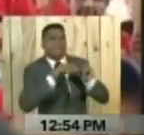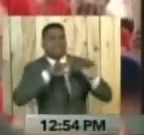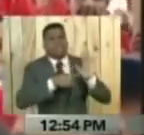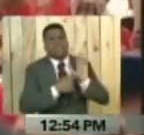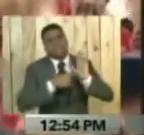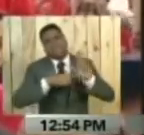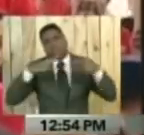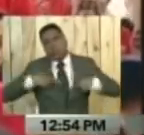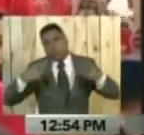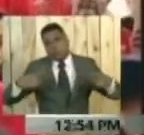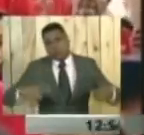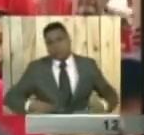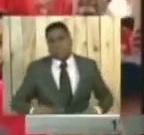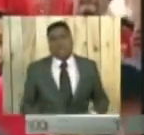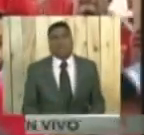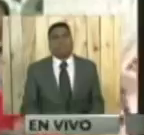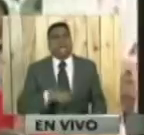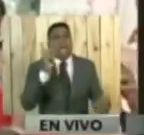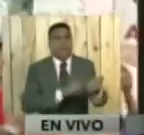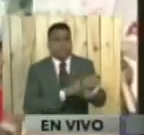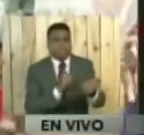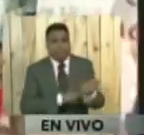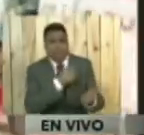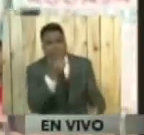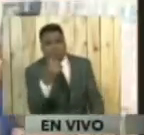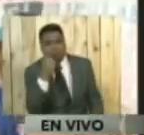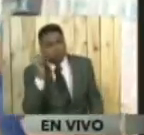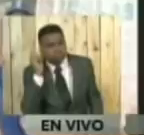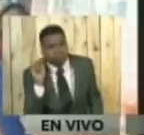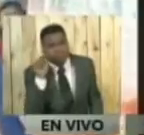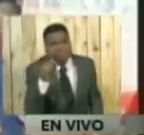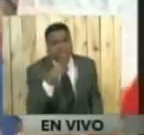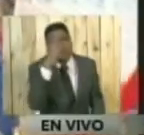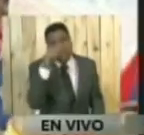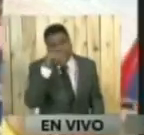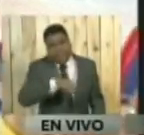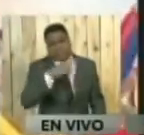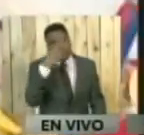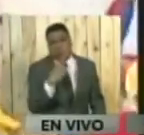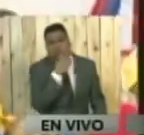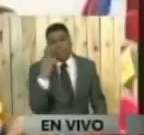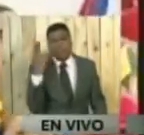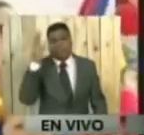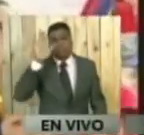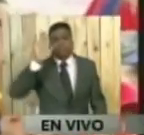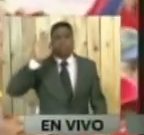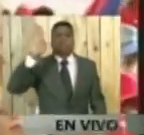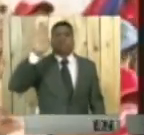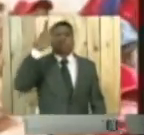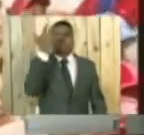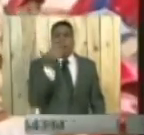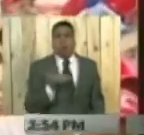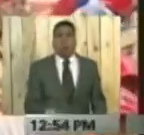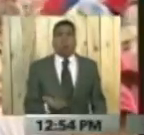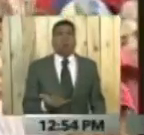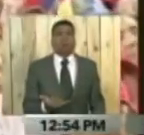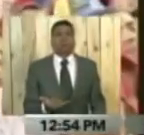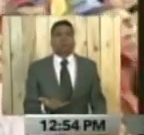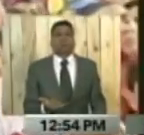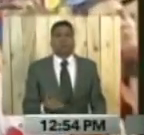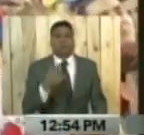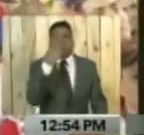humanidad. Hermanos y hermanas, esta juramentación de hoy es